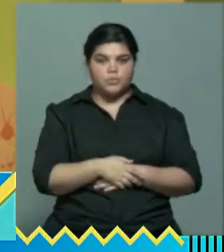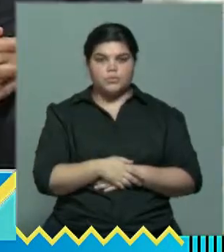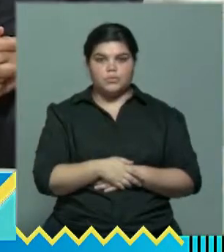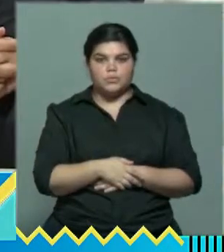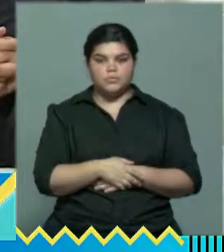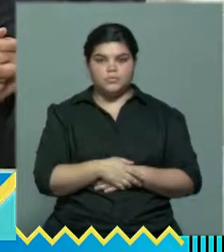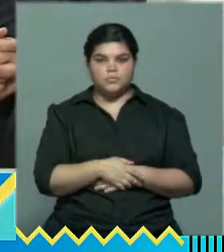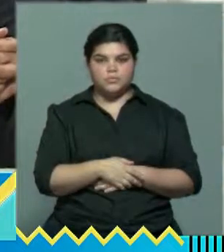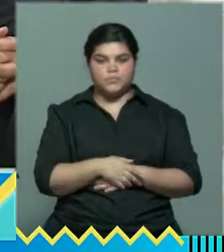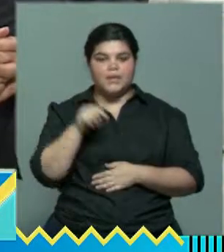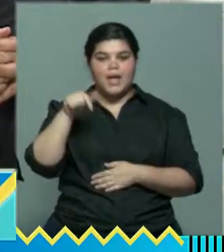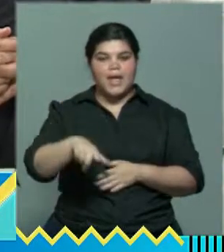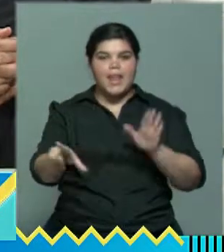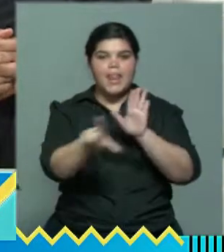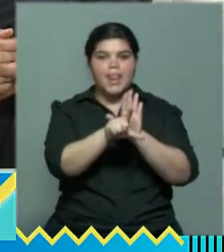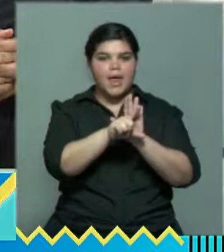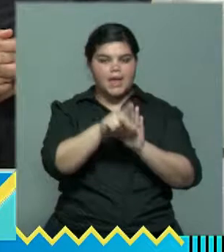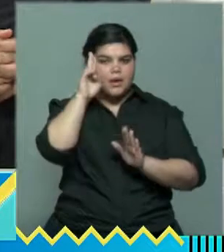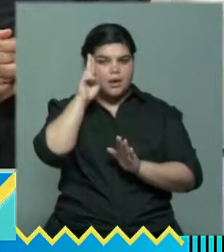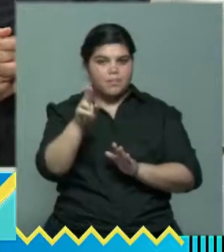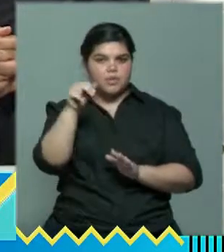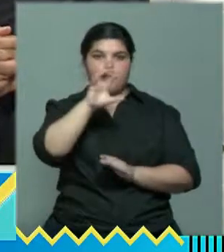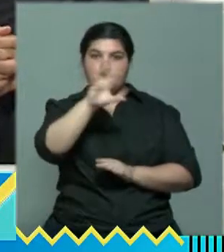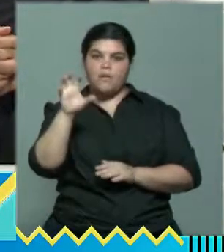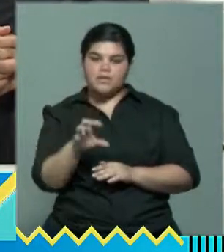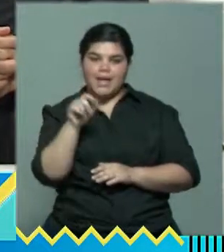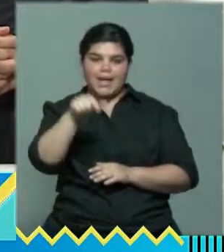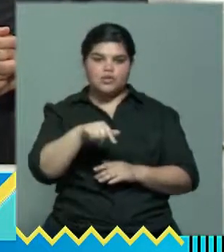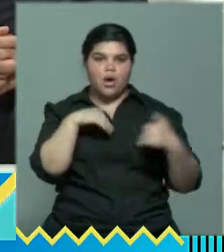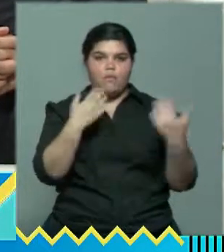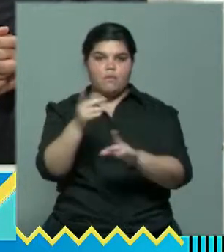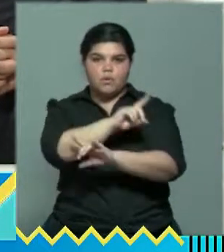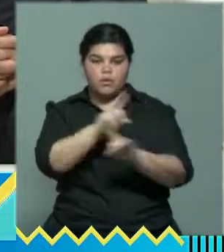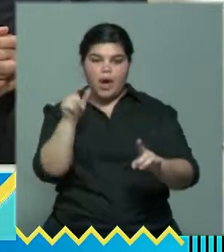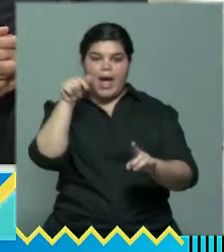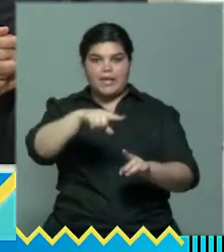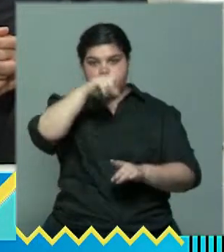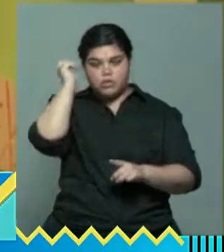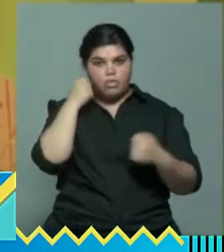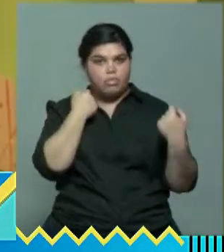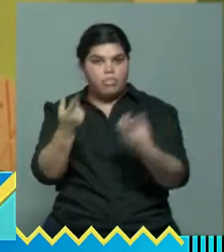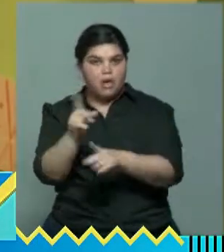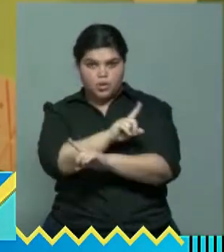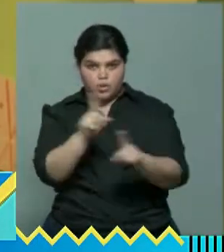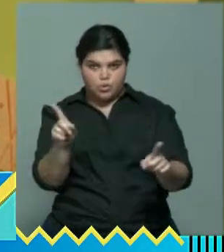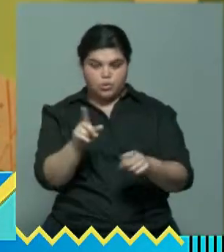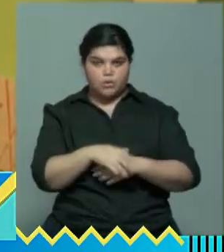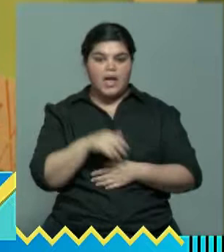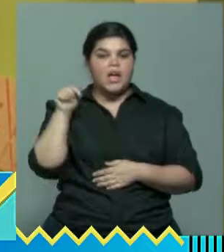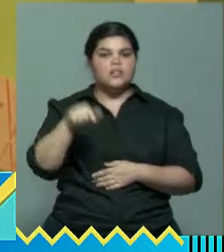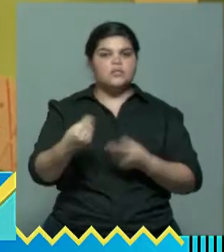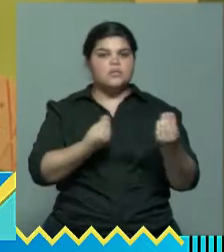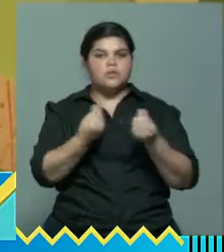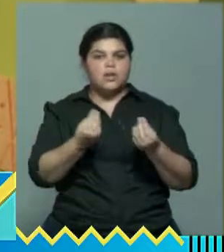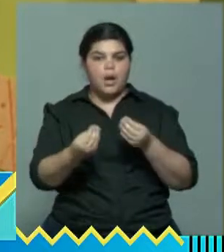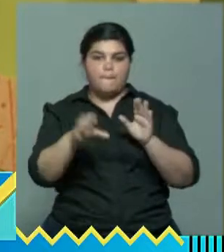a la aplicación de la ley provincial, que es una facultad no delegada a la nación, por lo tanto la provincia